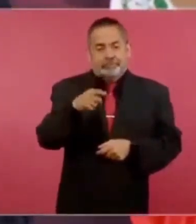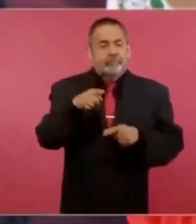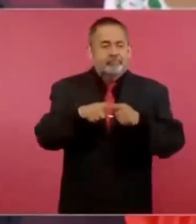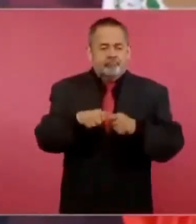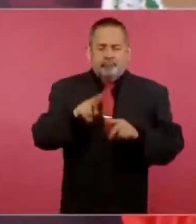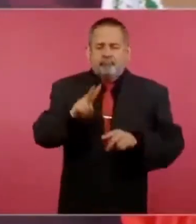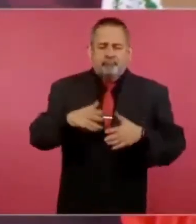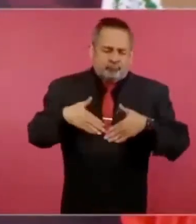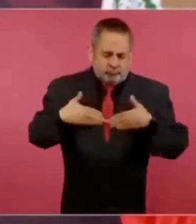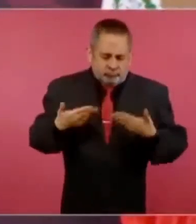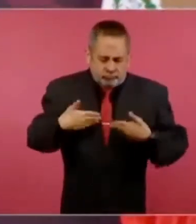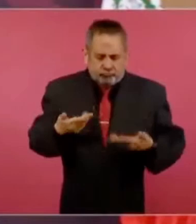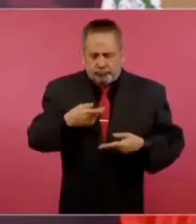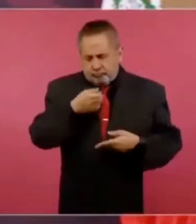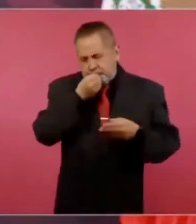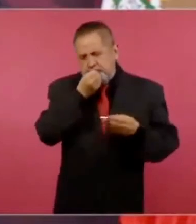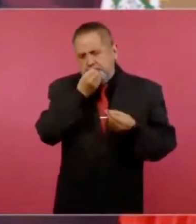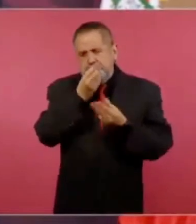declara